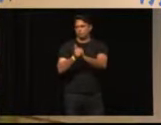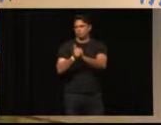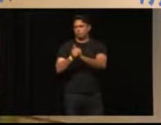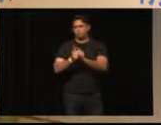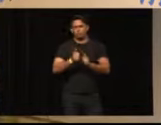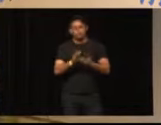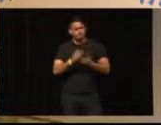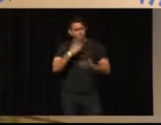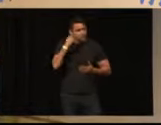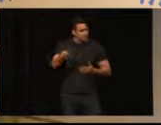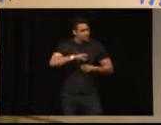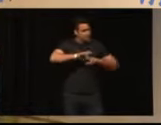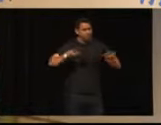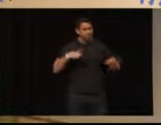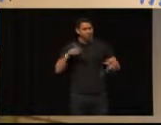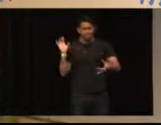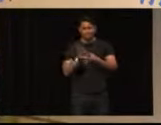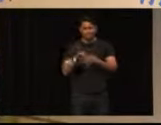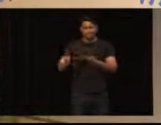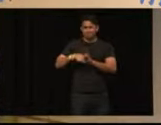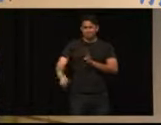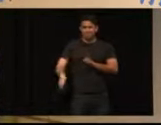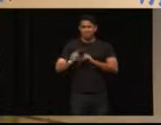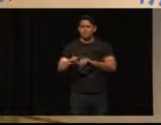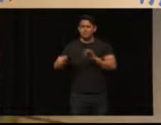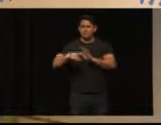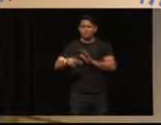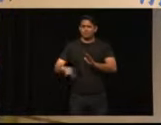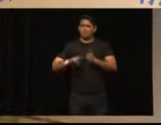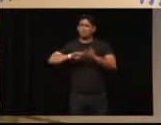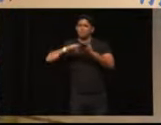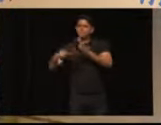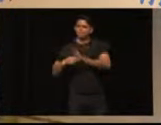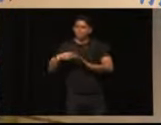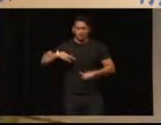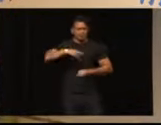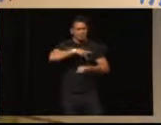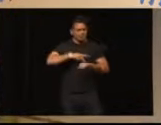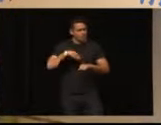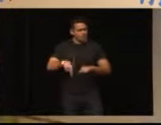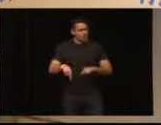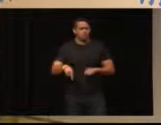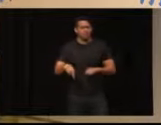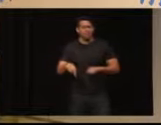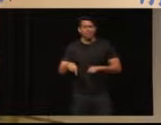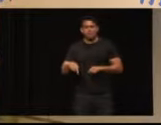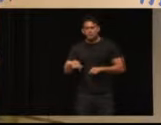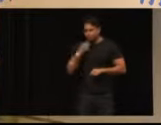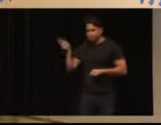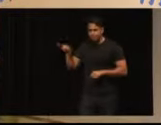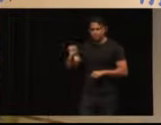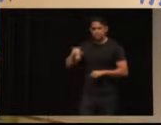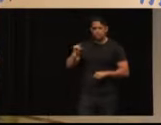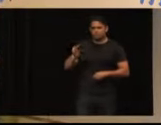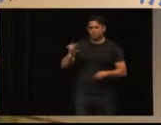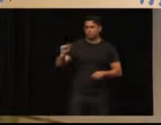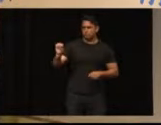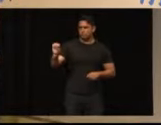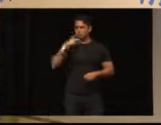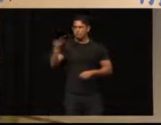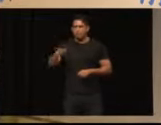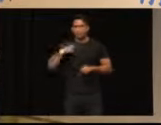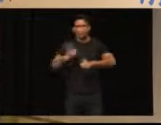puede tener una relación educacional muy significativa para el país, un marco. Cuando Andrés